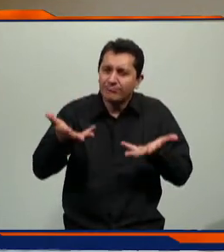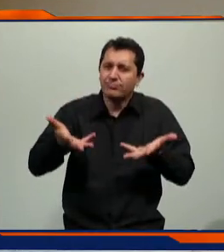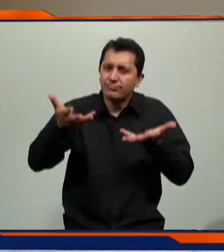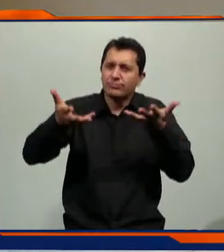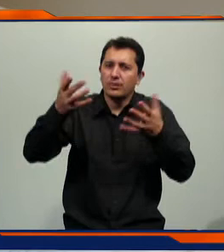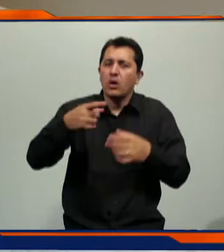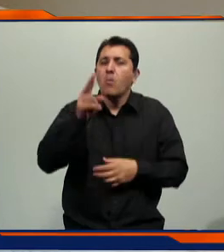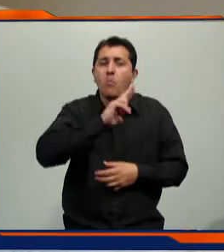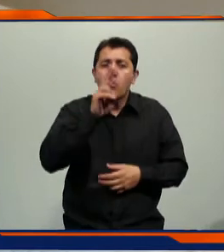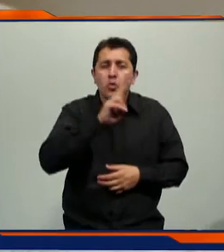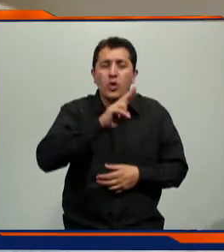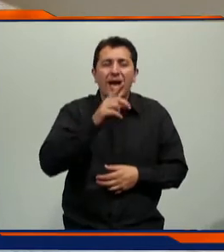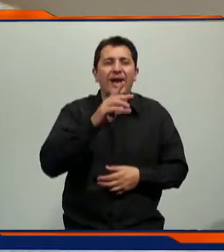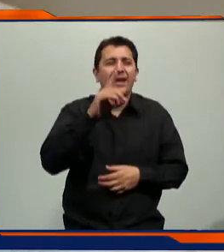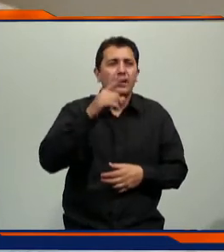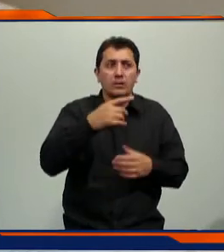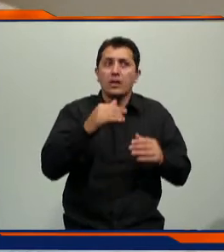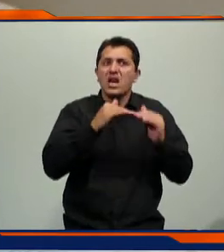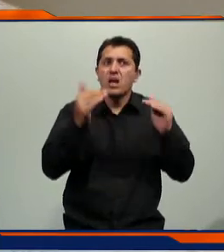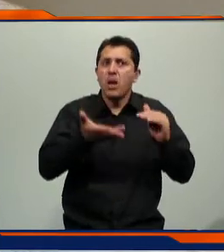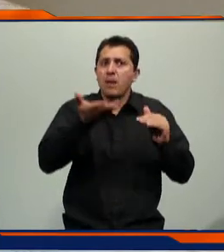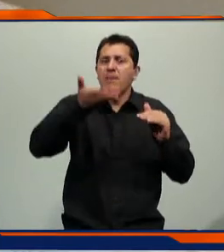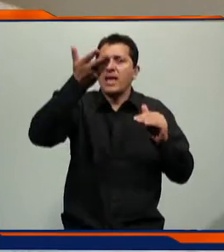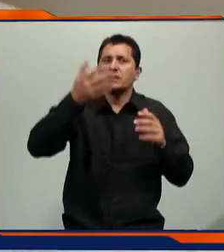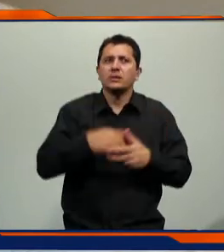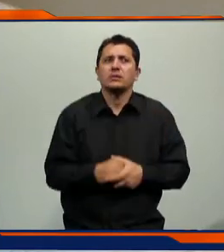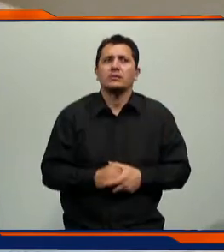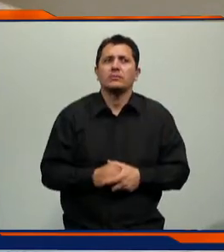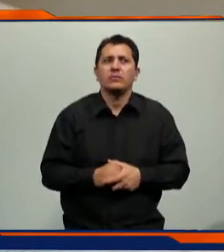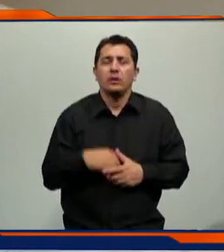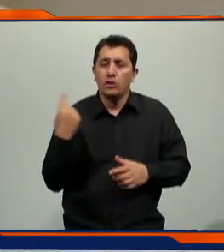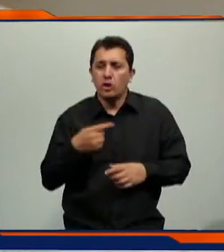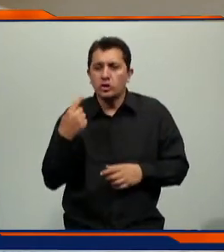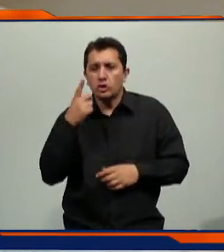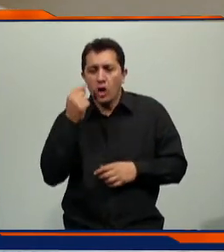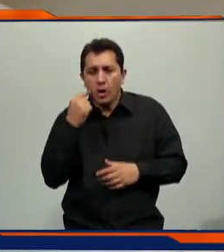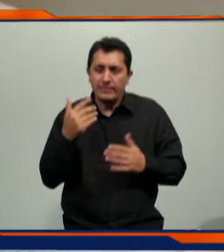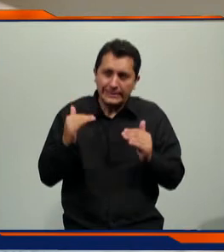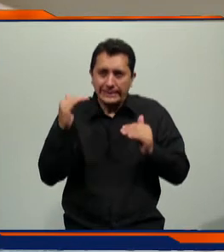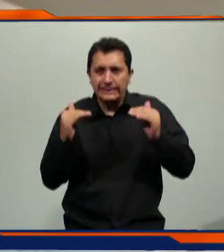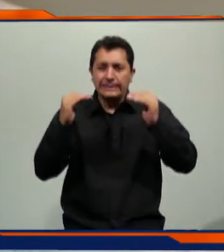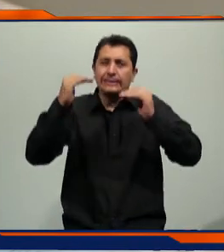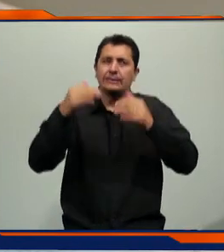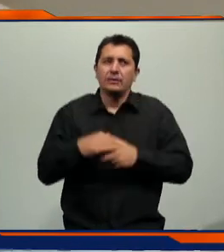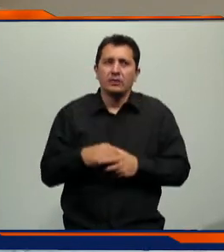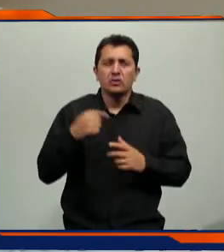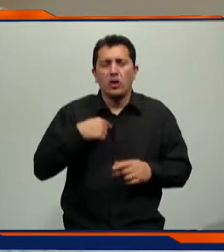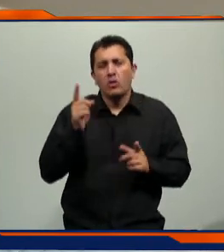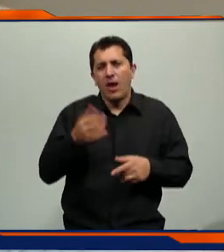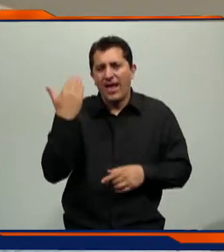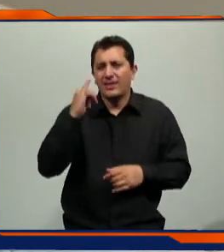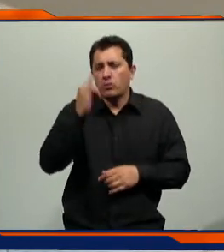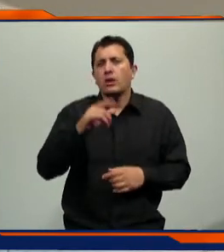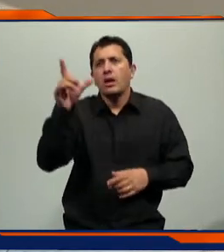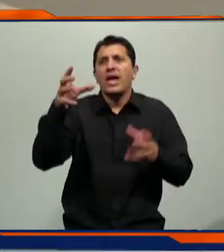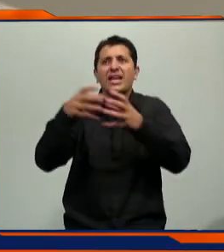Tenemos una chica que es Isabel Ditela, que ya está a un nivel un poco más alto. Nosotros estamos pujando ahí y de igual manera, ya te comenté, están los venezolanos que